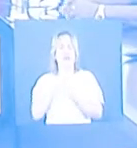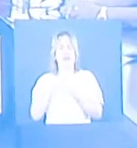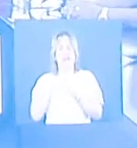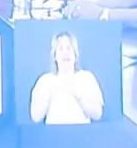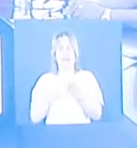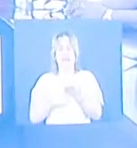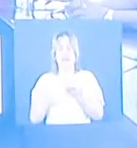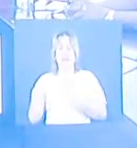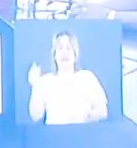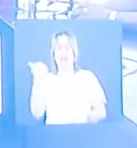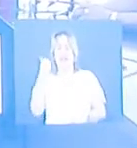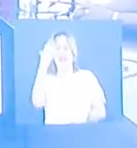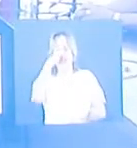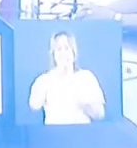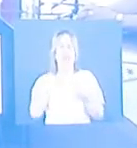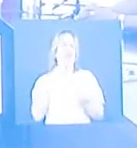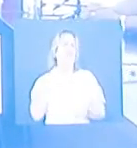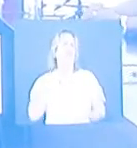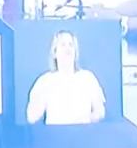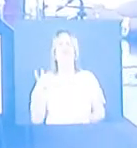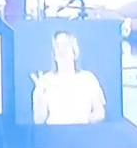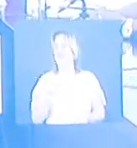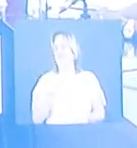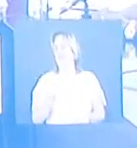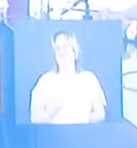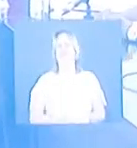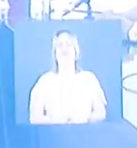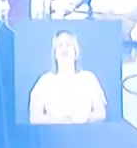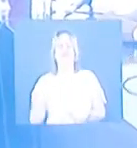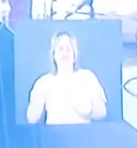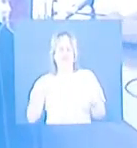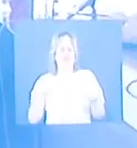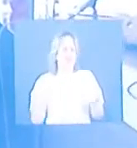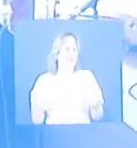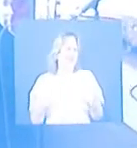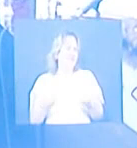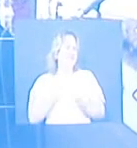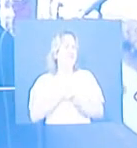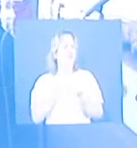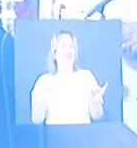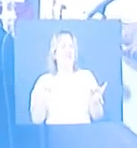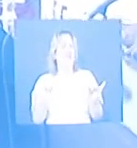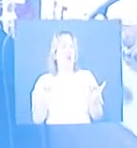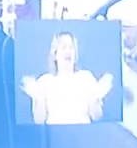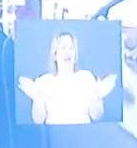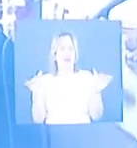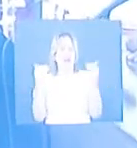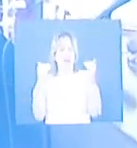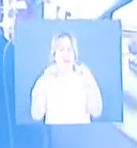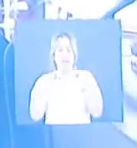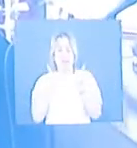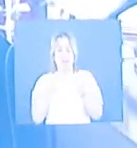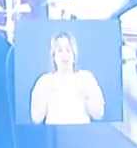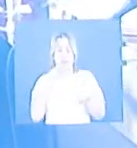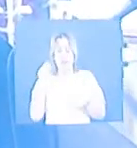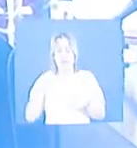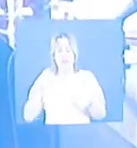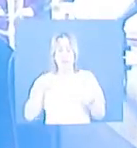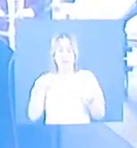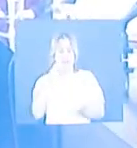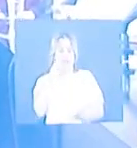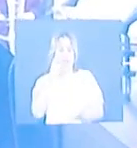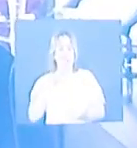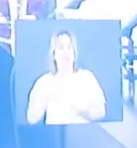de la política editorial, sobre la base de un alcance, sobre la base de un análisis bien específico y